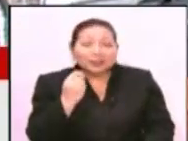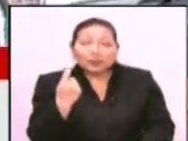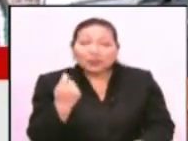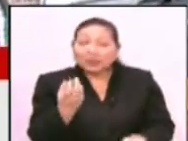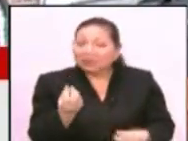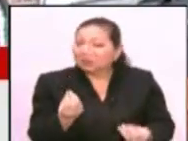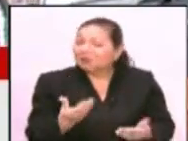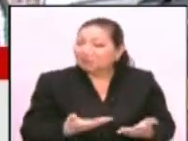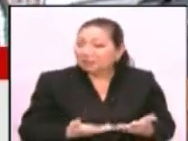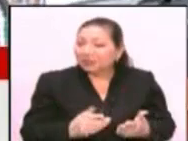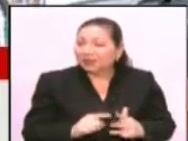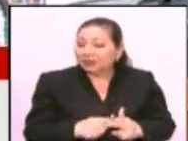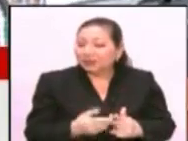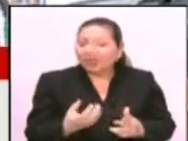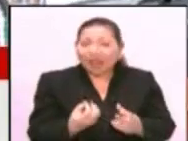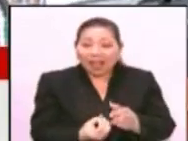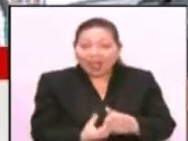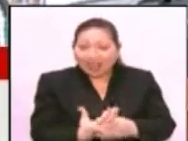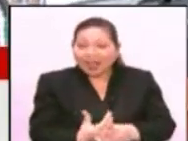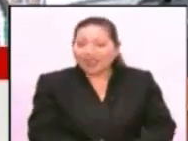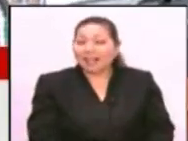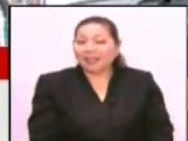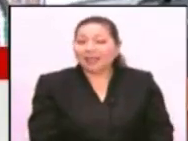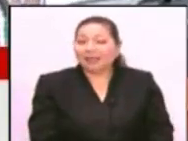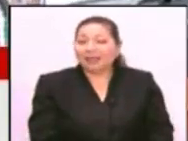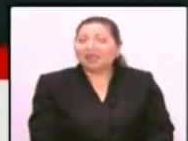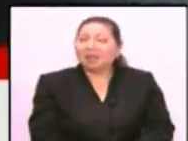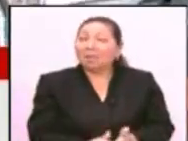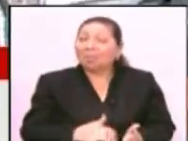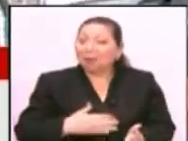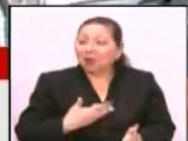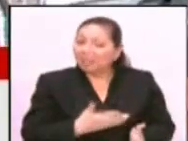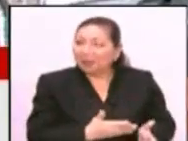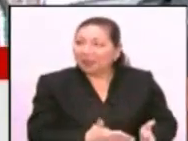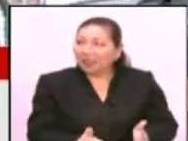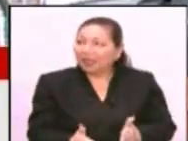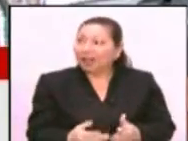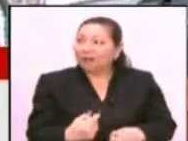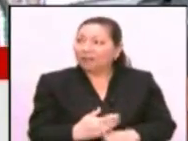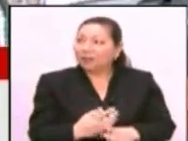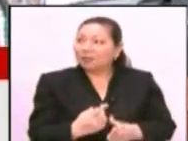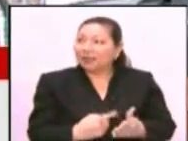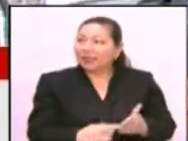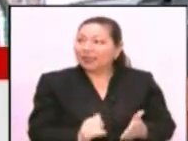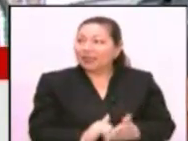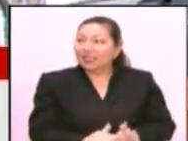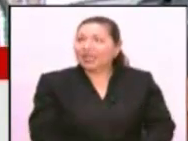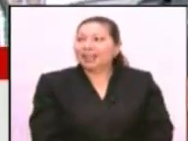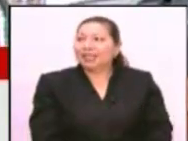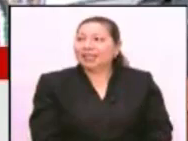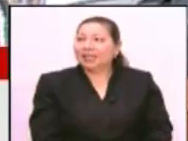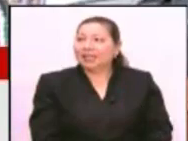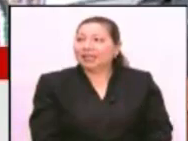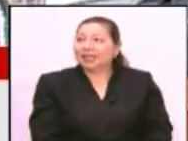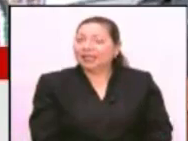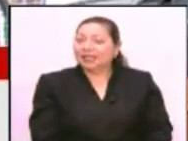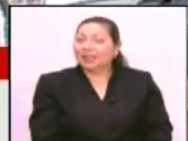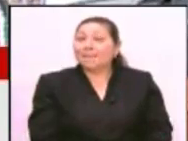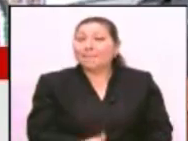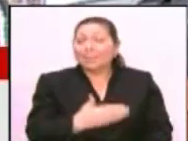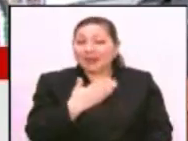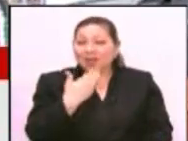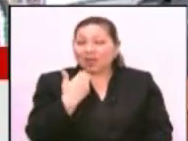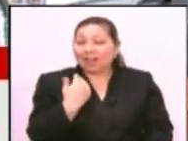que lo hemos hecho recientemente en Arequipa, y creo que por ahí también podría ser la metodología. Y en el caso de